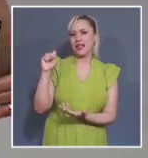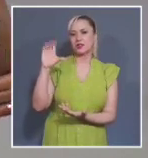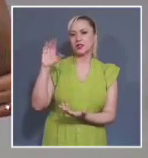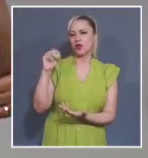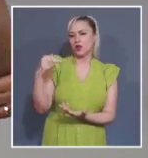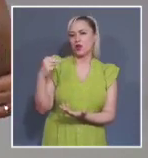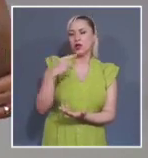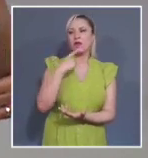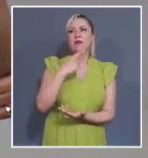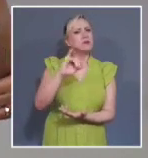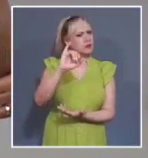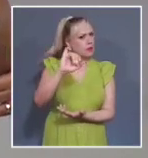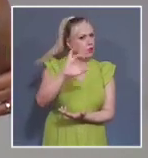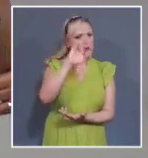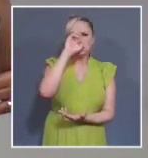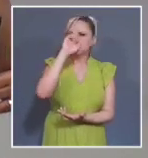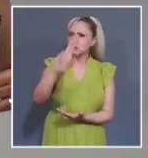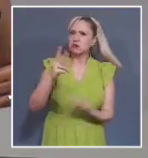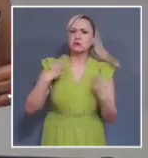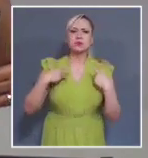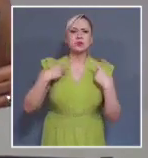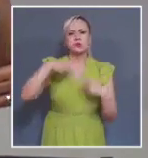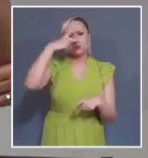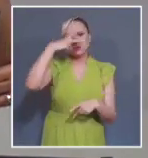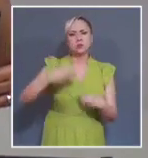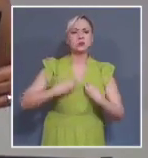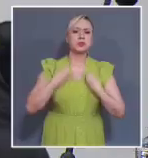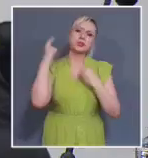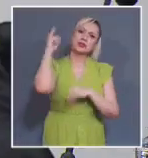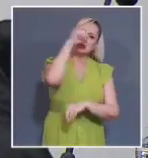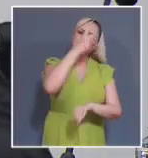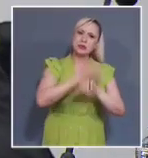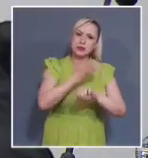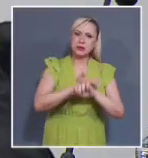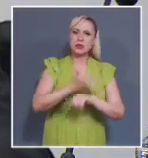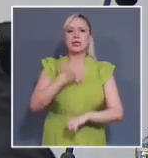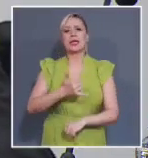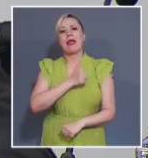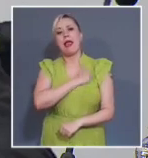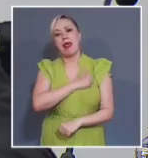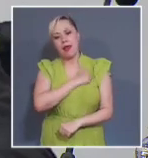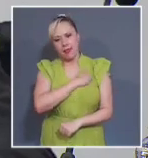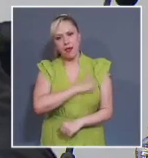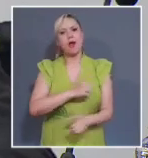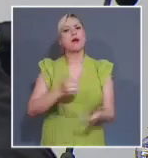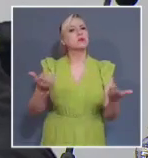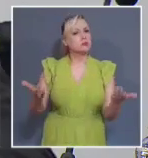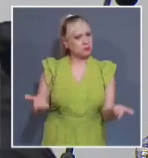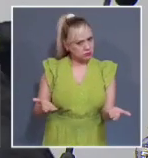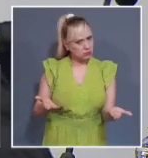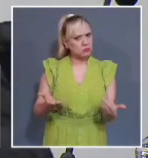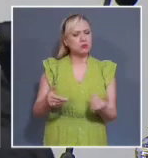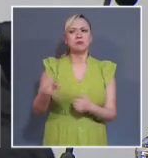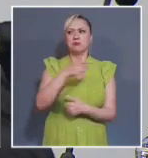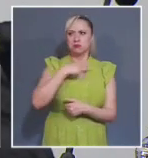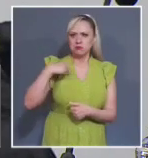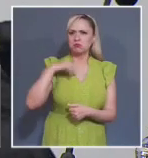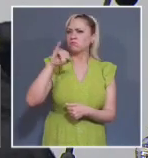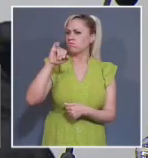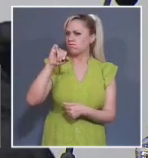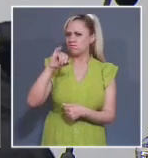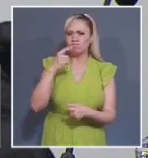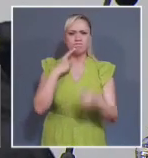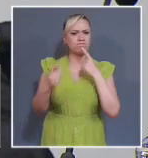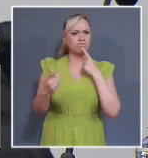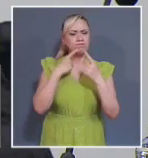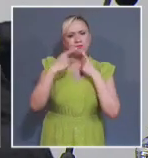electorales de los mexicanos que residen en Estados Unidos y Canadá. Nos hemos dado también a la tarea de cambiar